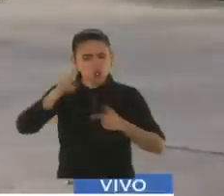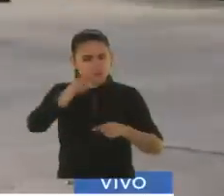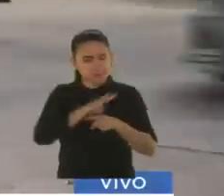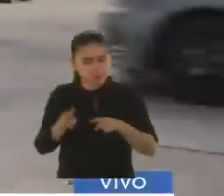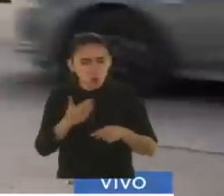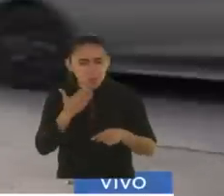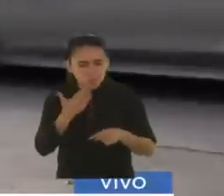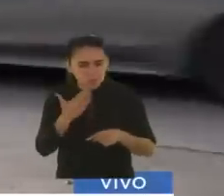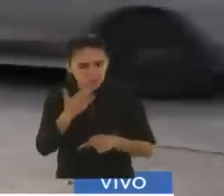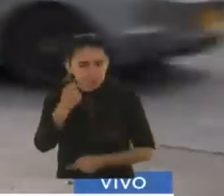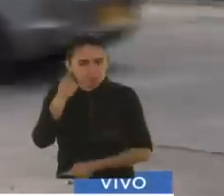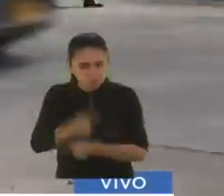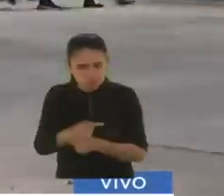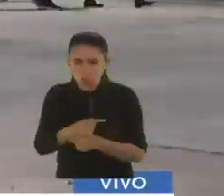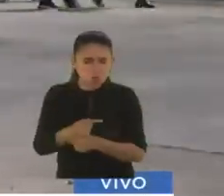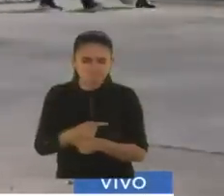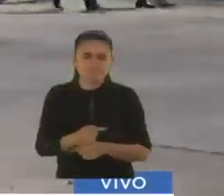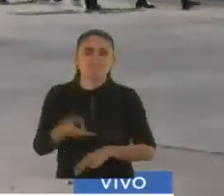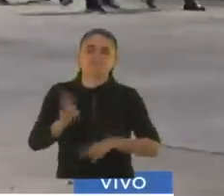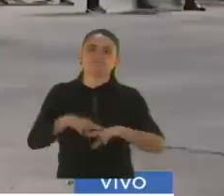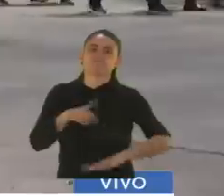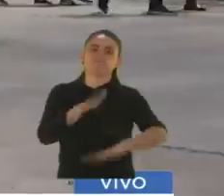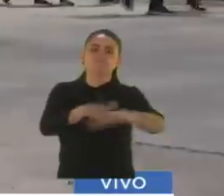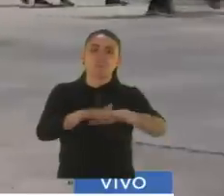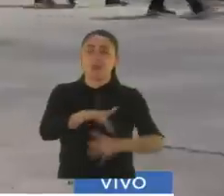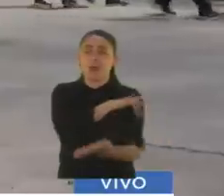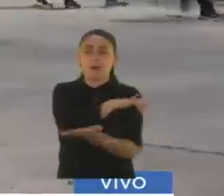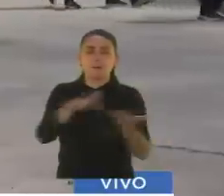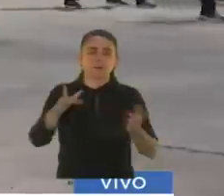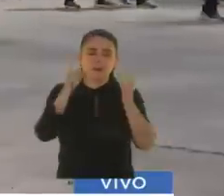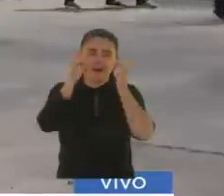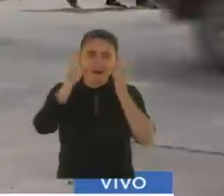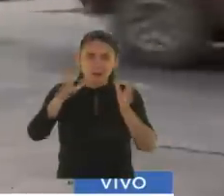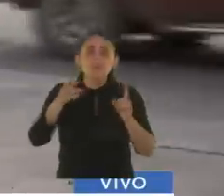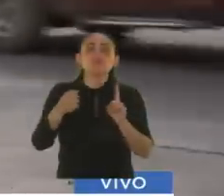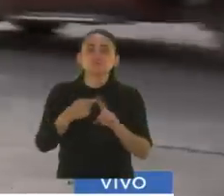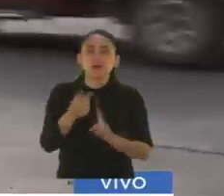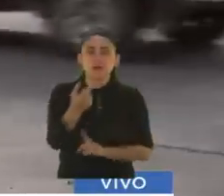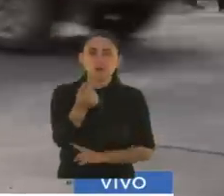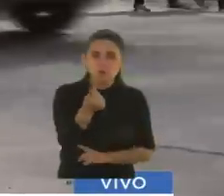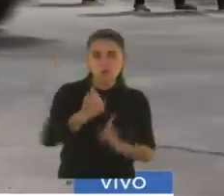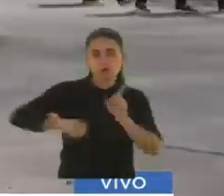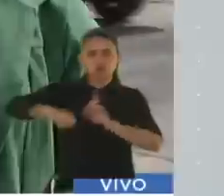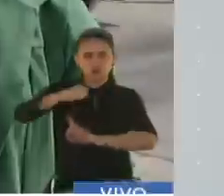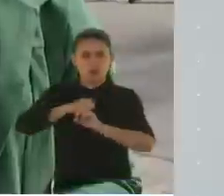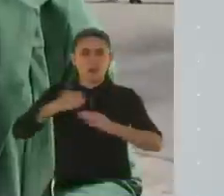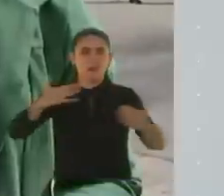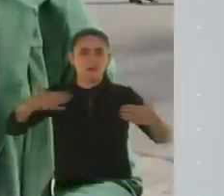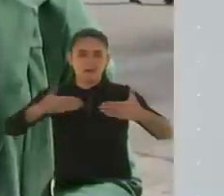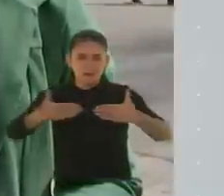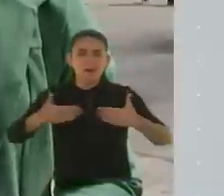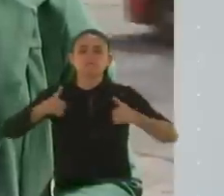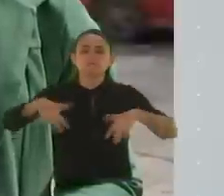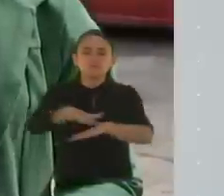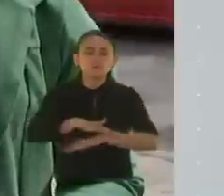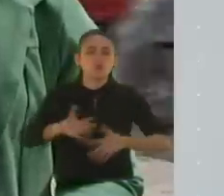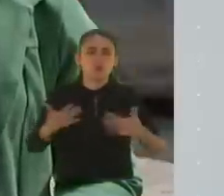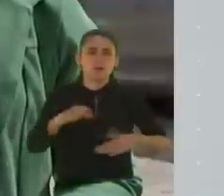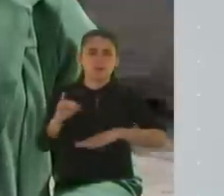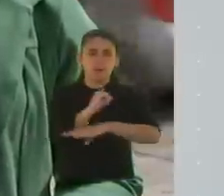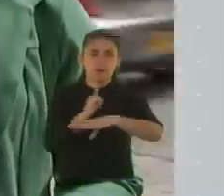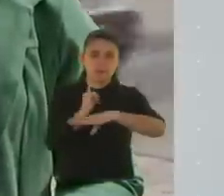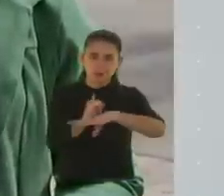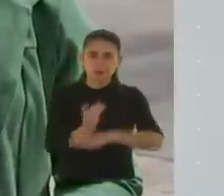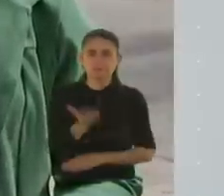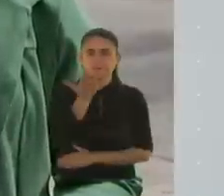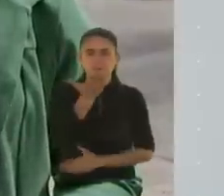contemplar la posibilidad de decretar la emergencia económica, social y ambiental en esta región del país. Información desde San Juan, desde Ipiales. Rosy, regreso con nuestro estudio.